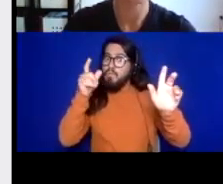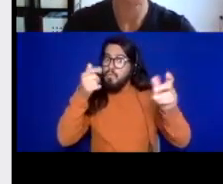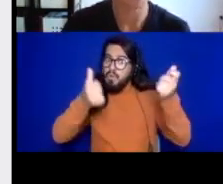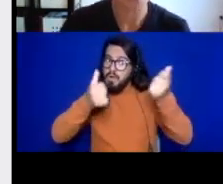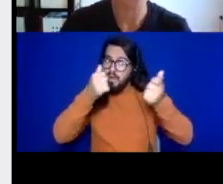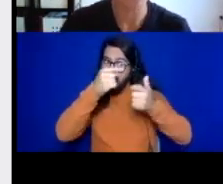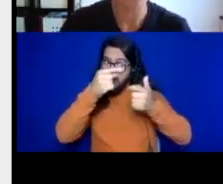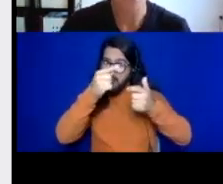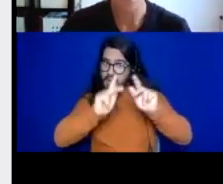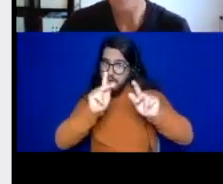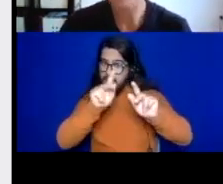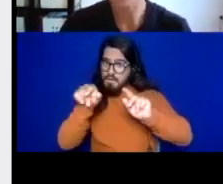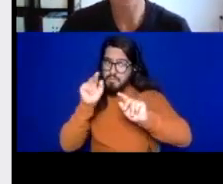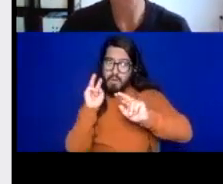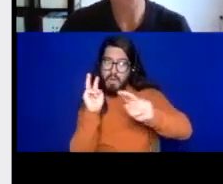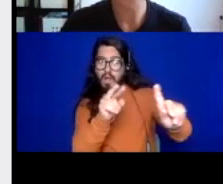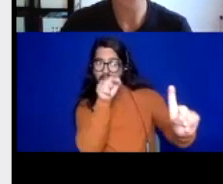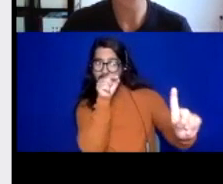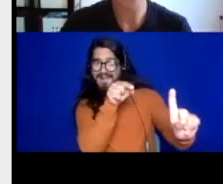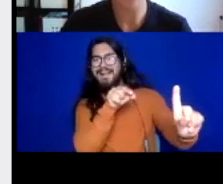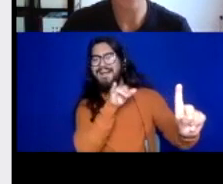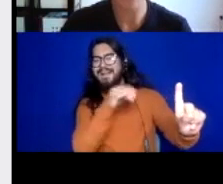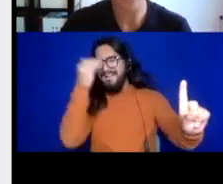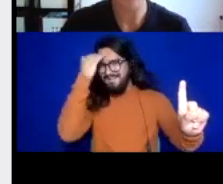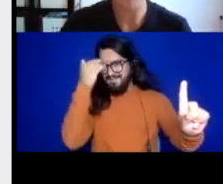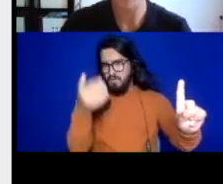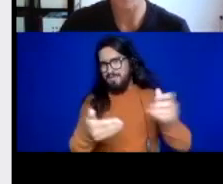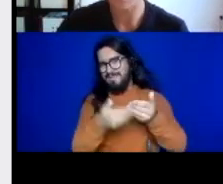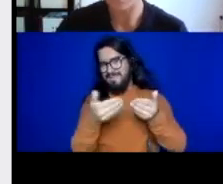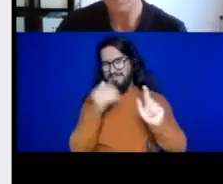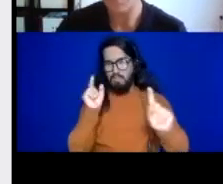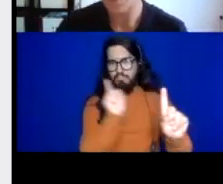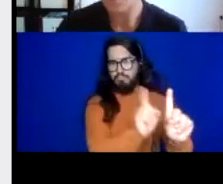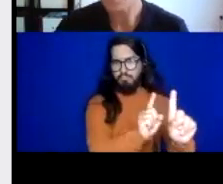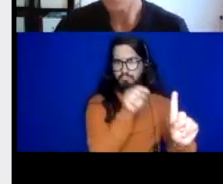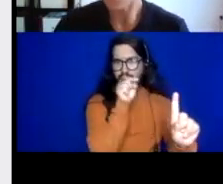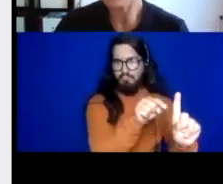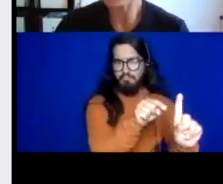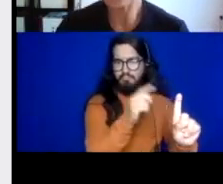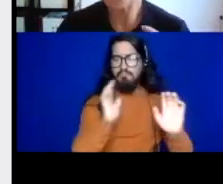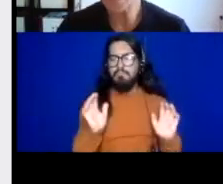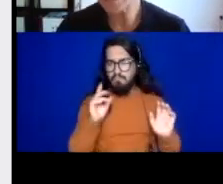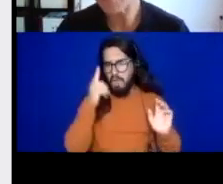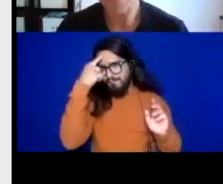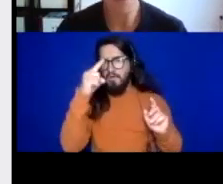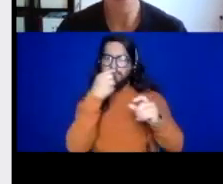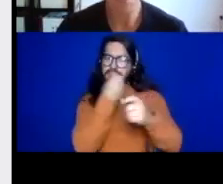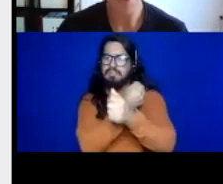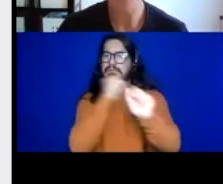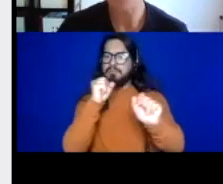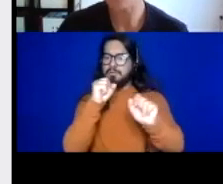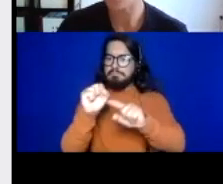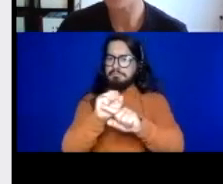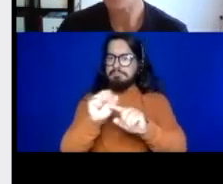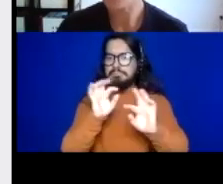quién va a tomar a cargo esto y tener una práctica compartida de seguridad en línea.